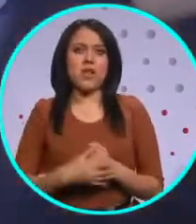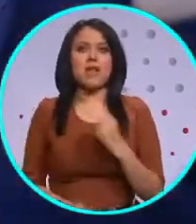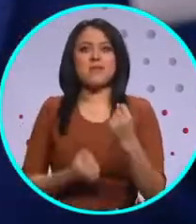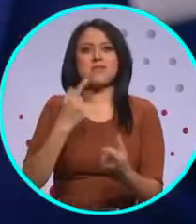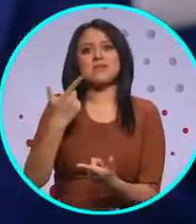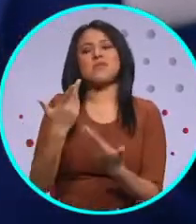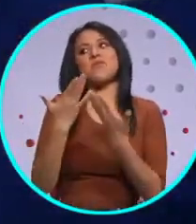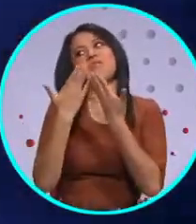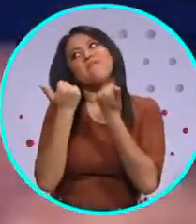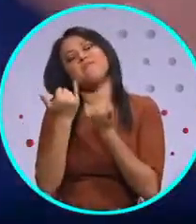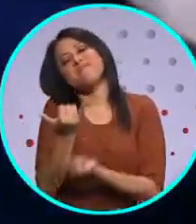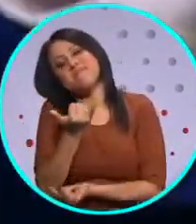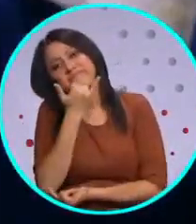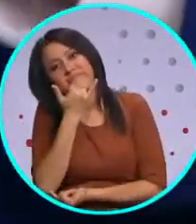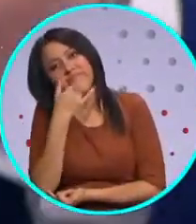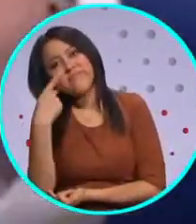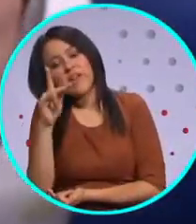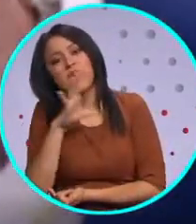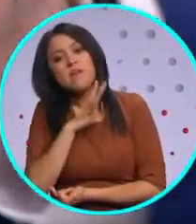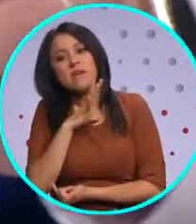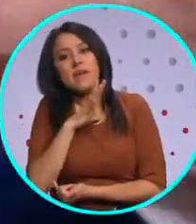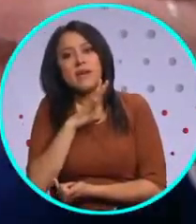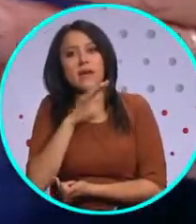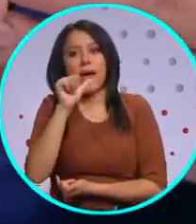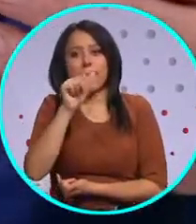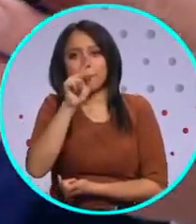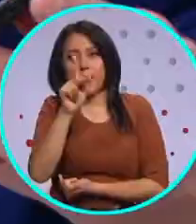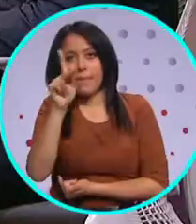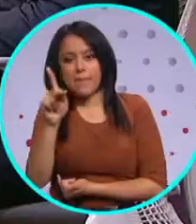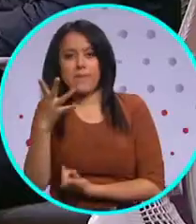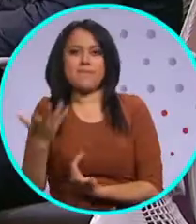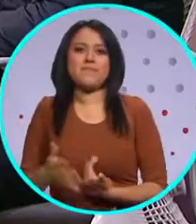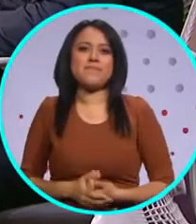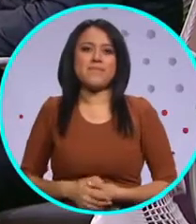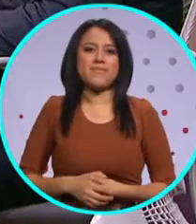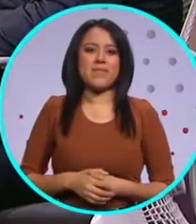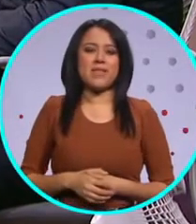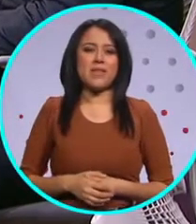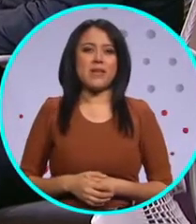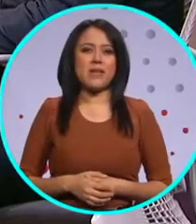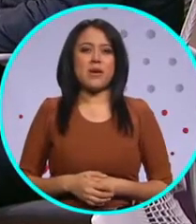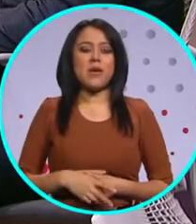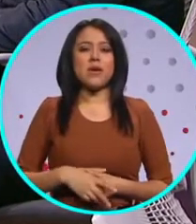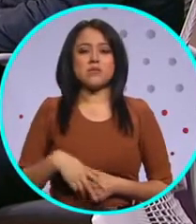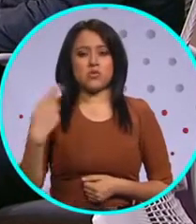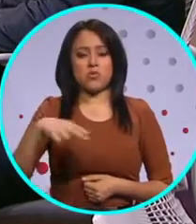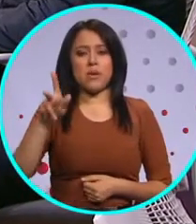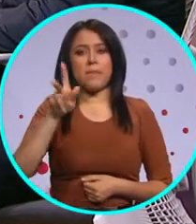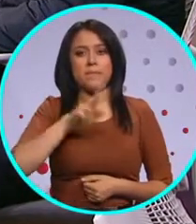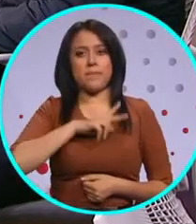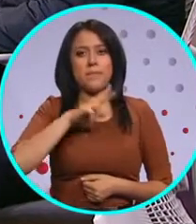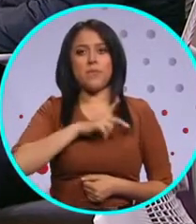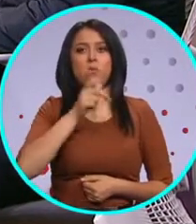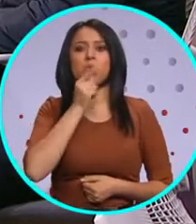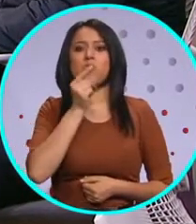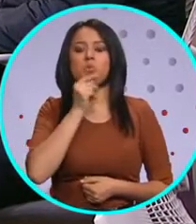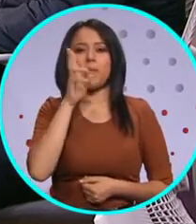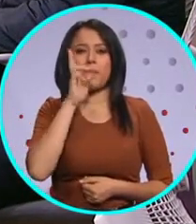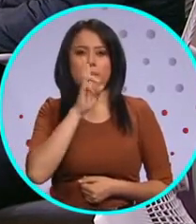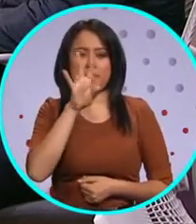acabó el crédito los celos se aprueben el celular y pueden ver en el celular esta aplicación que es mi policía yo la tengo